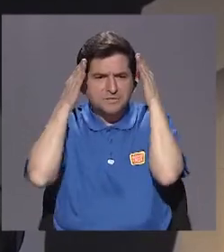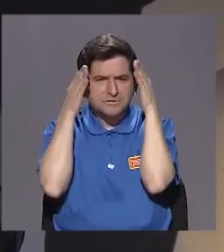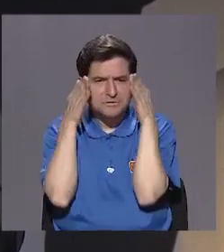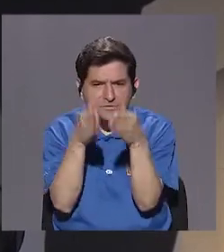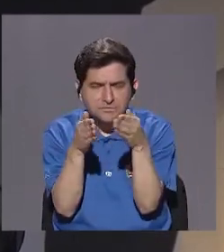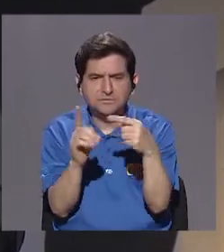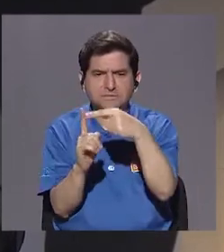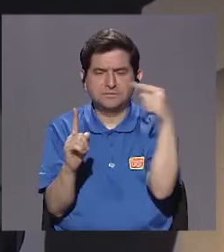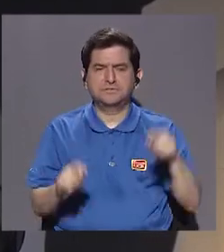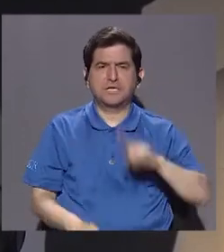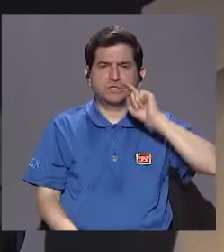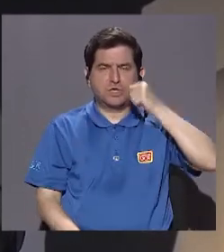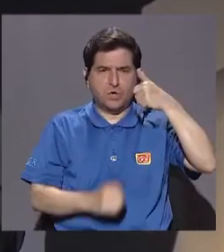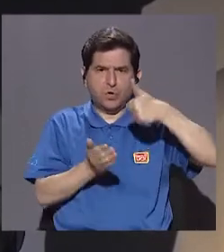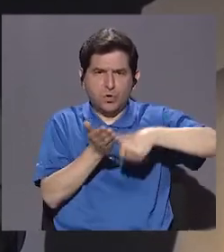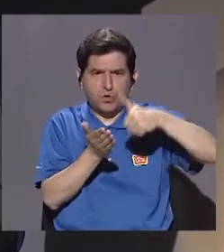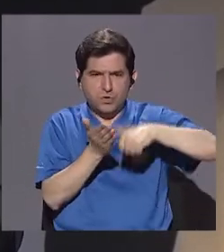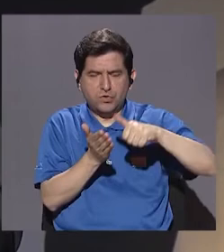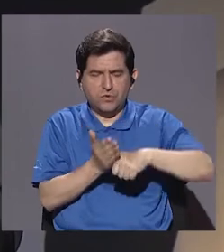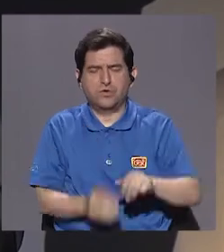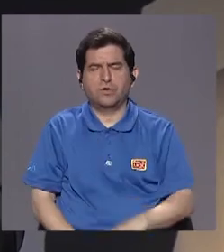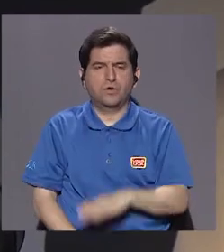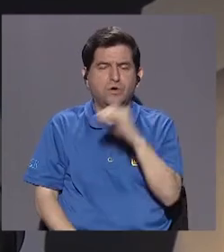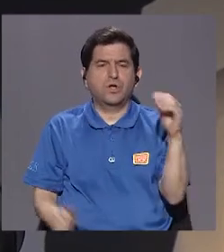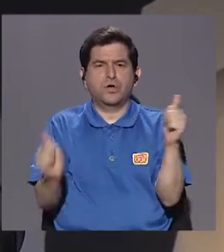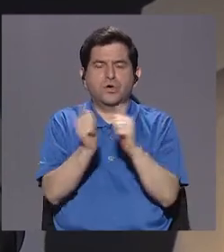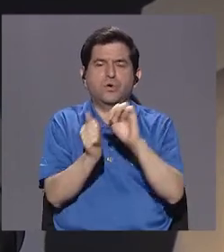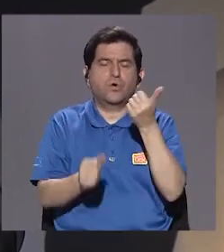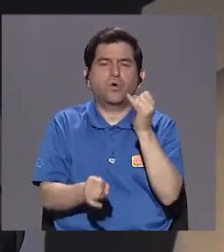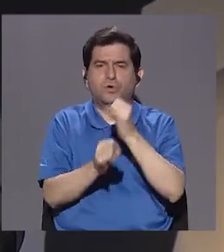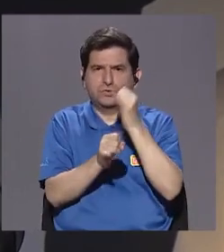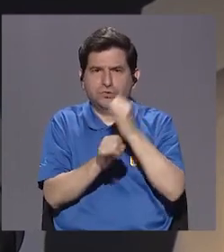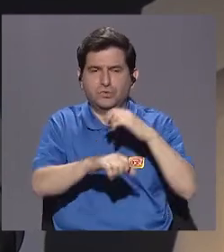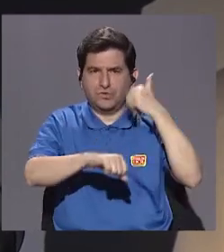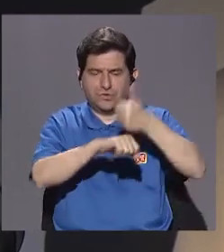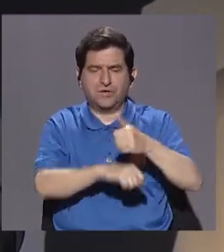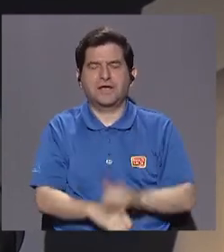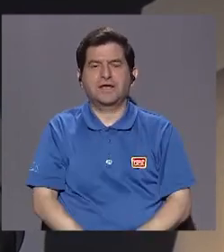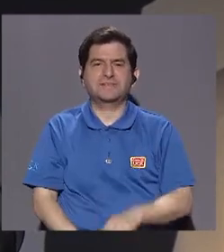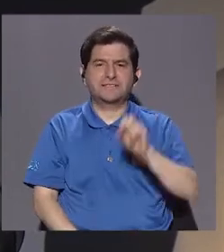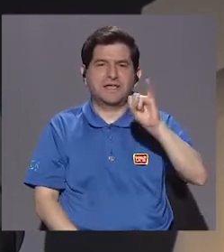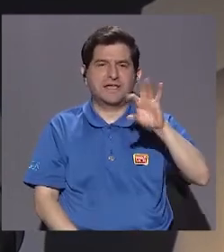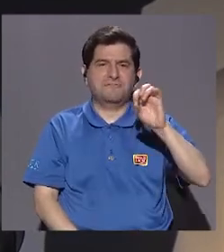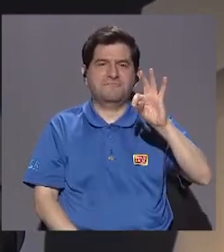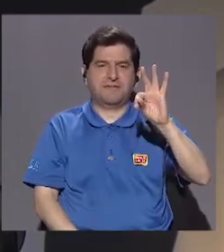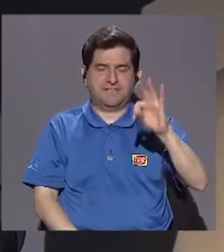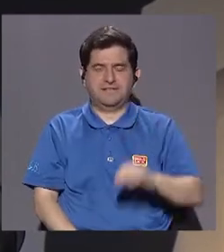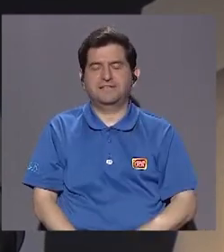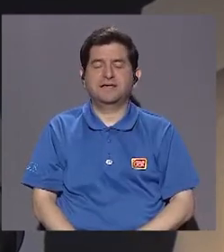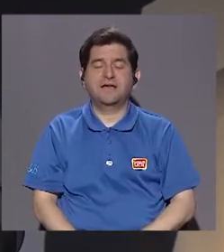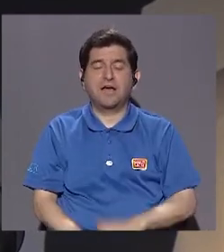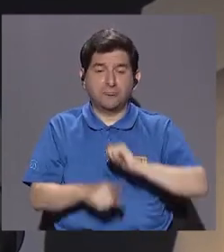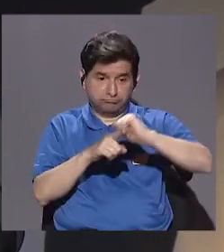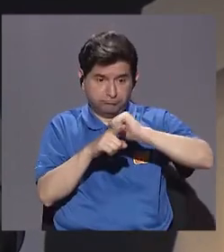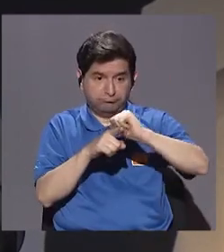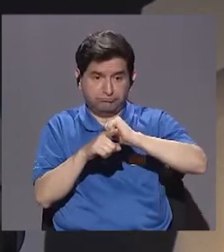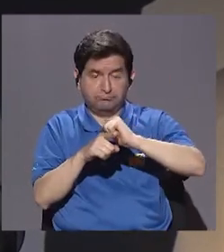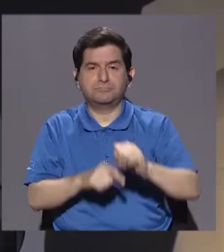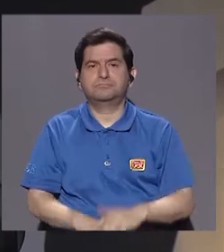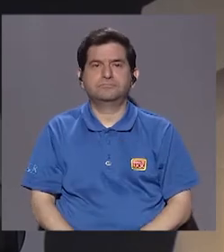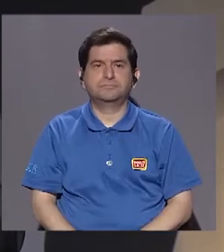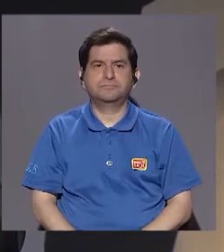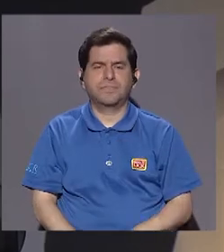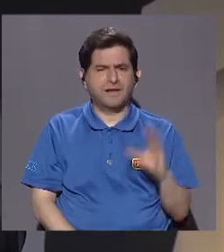desde que está el código electoral vigente y sobre todo con otro instituto que se crea que es el ife está en dar mucha capacitación y